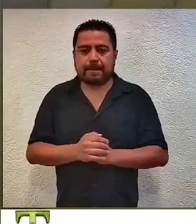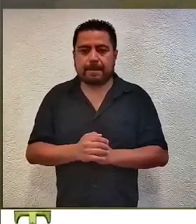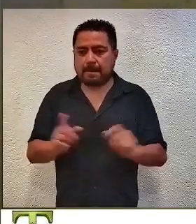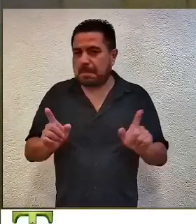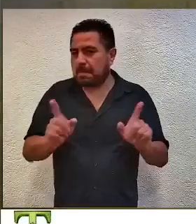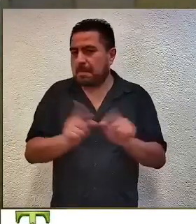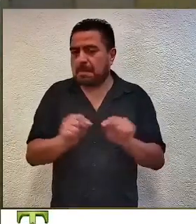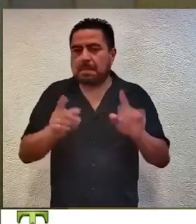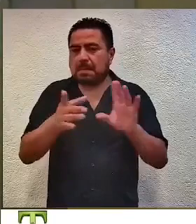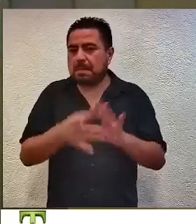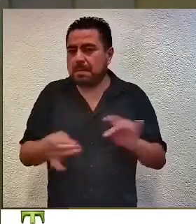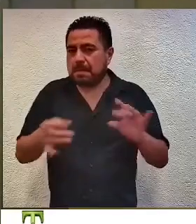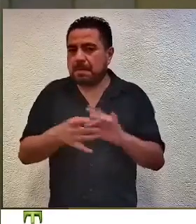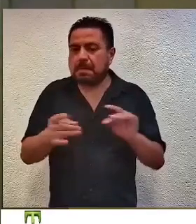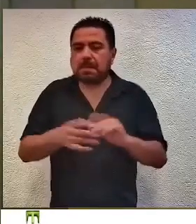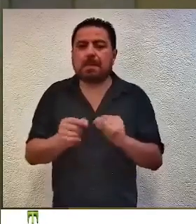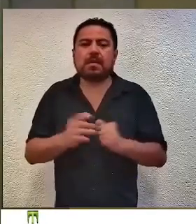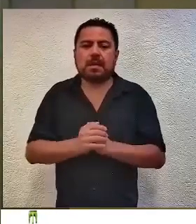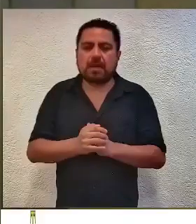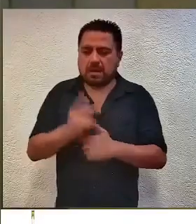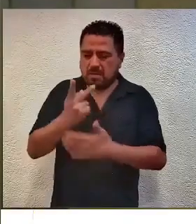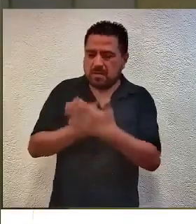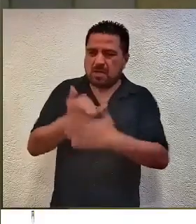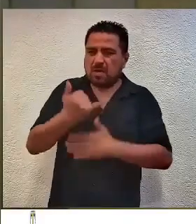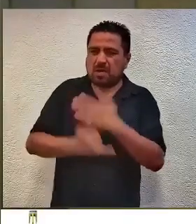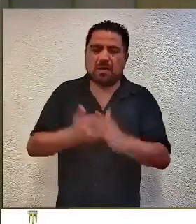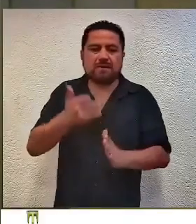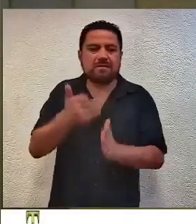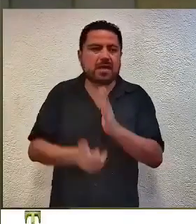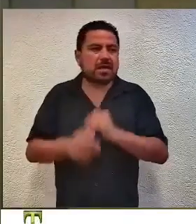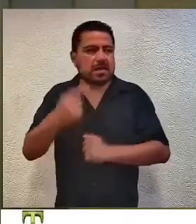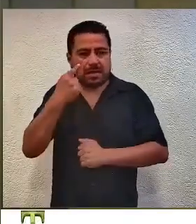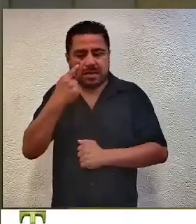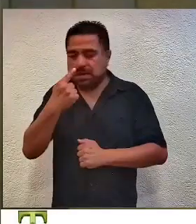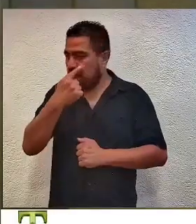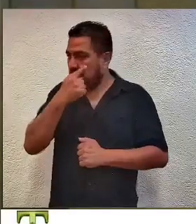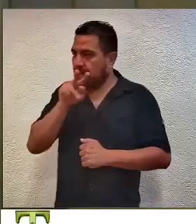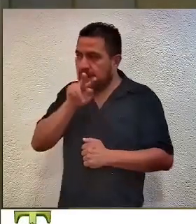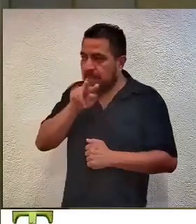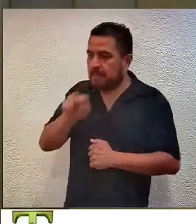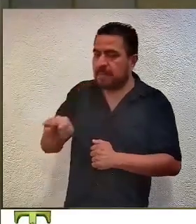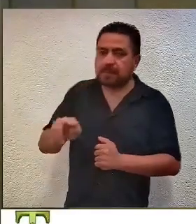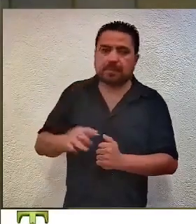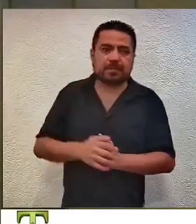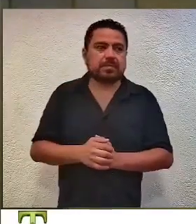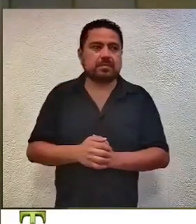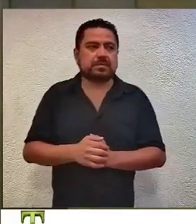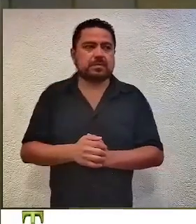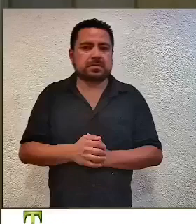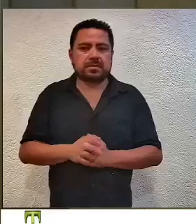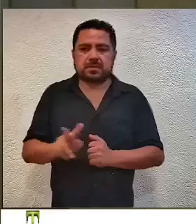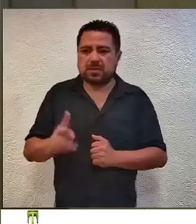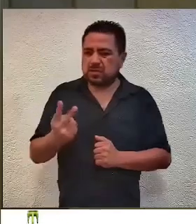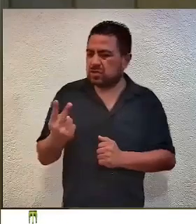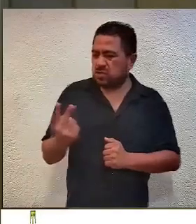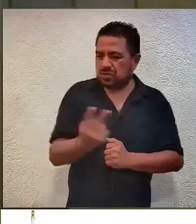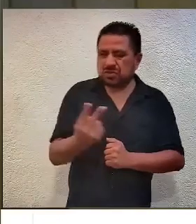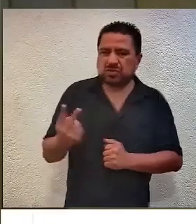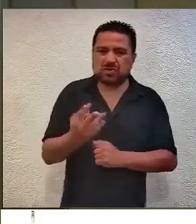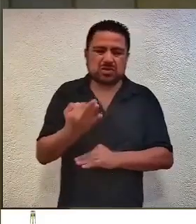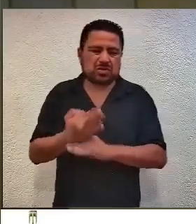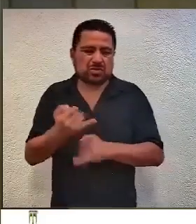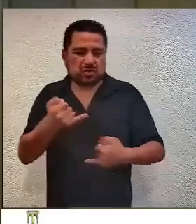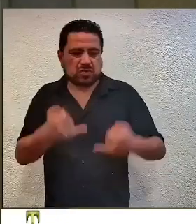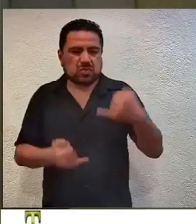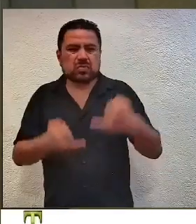comentar que en el proyecto se deja de observar que ambos actores en estos juicios